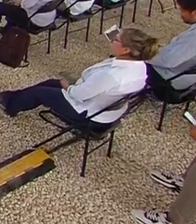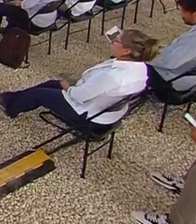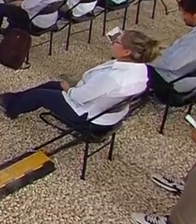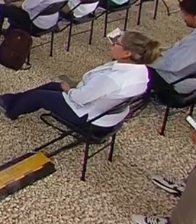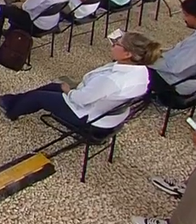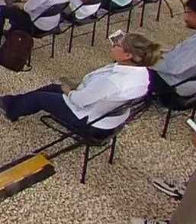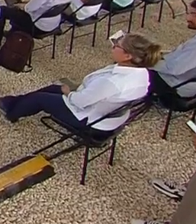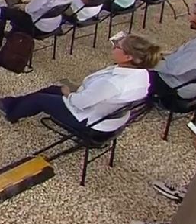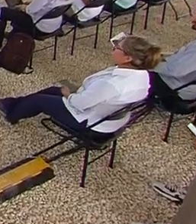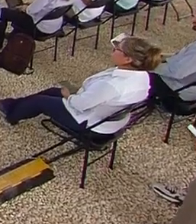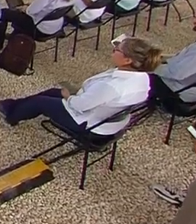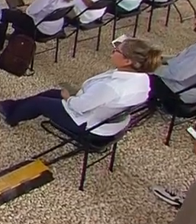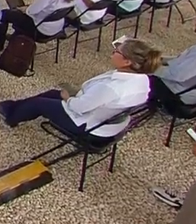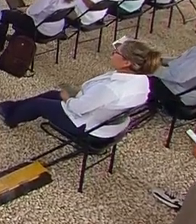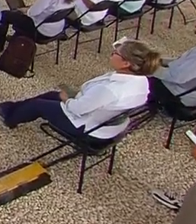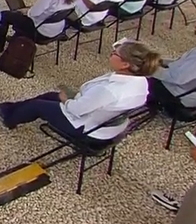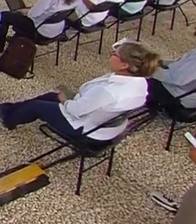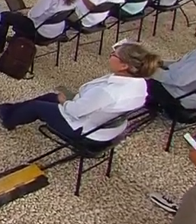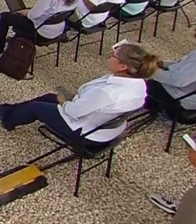Yucatán.